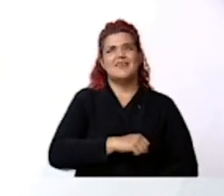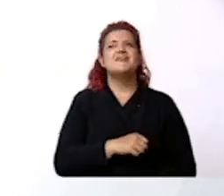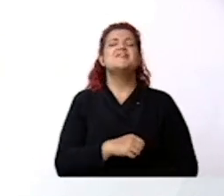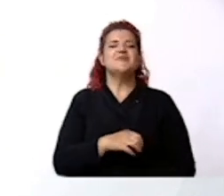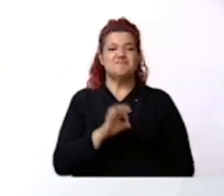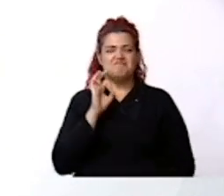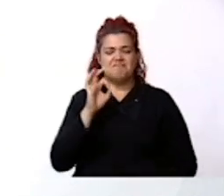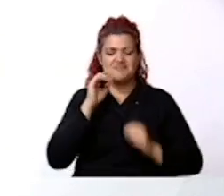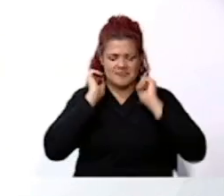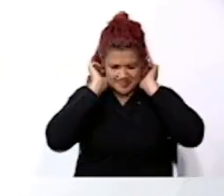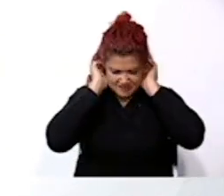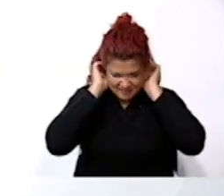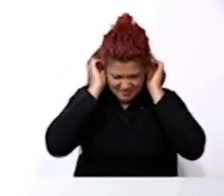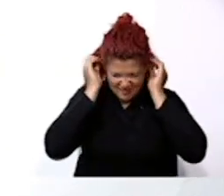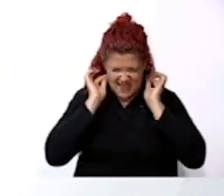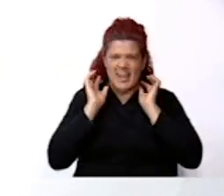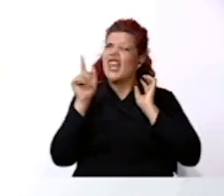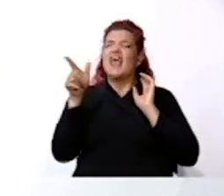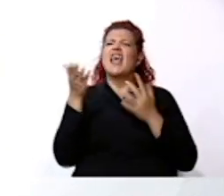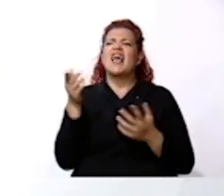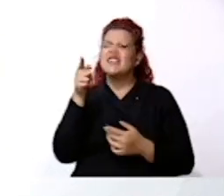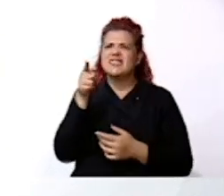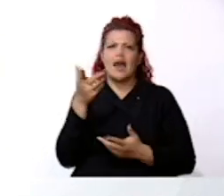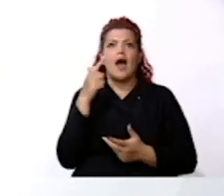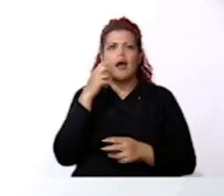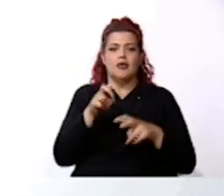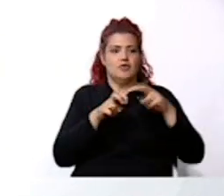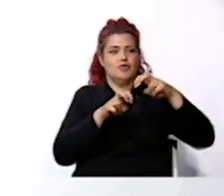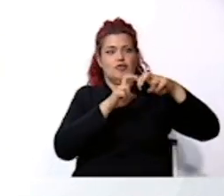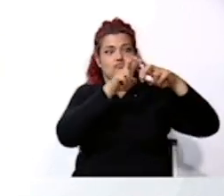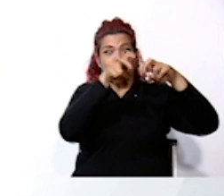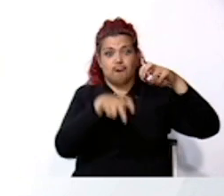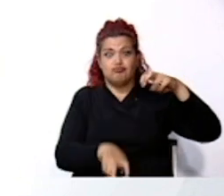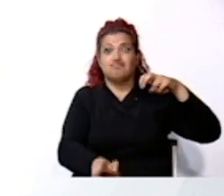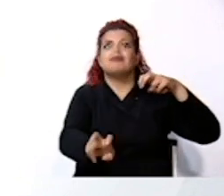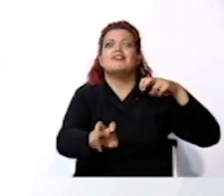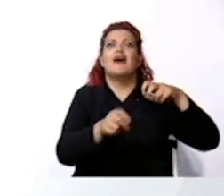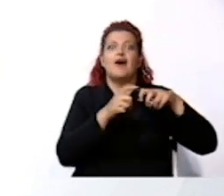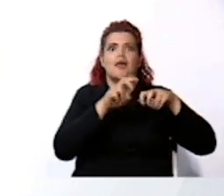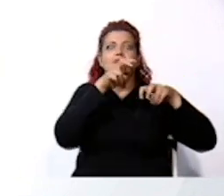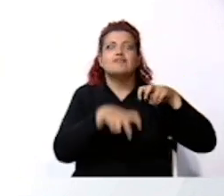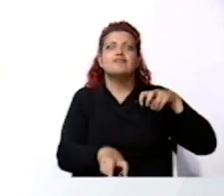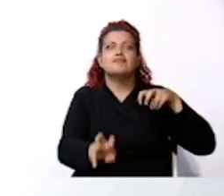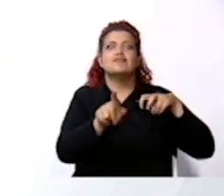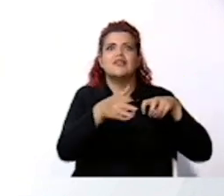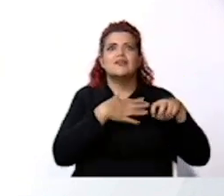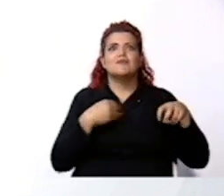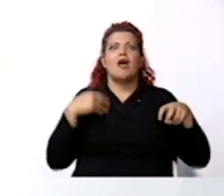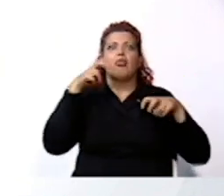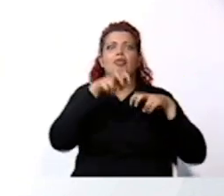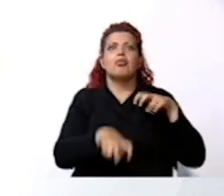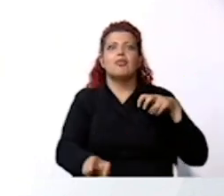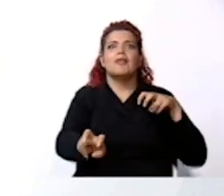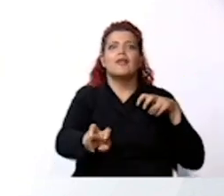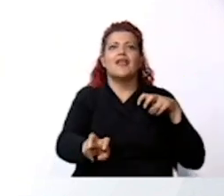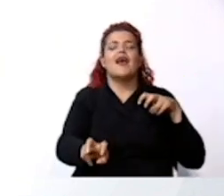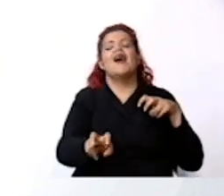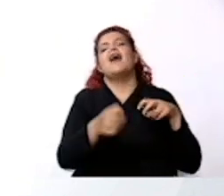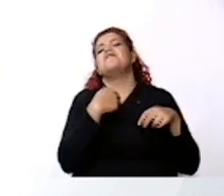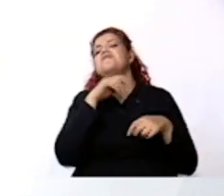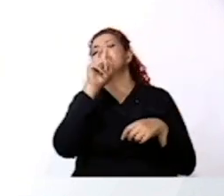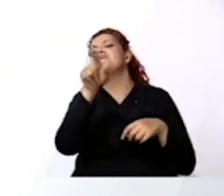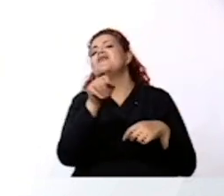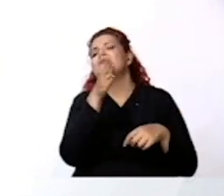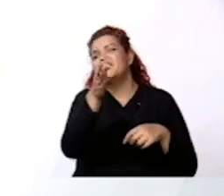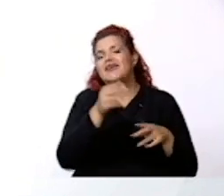Demasiado bueno. Un tobogán. ¿Quién no se ha deslizado de un tobogán? Pero tengo una pregunta aquí